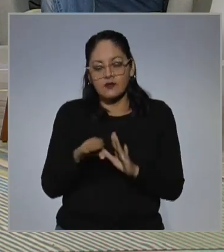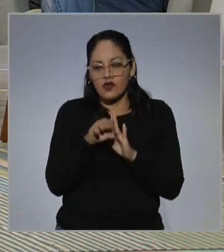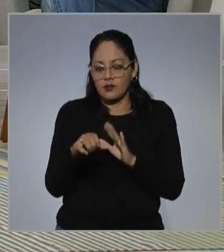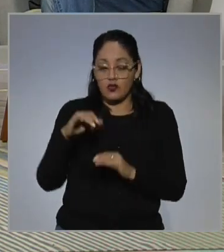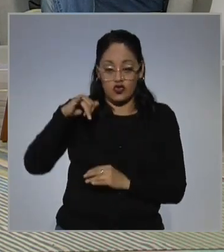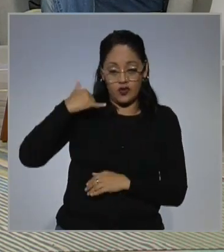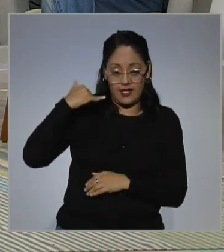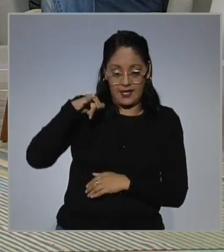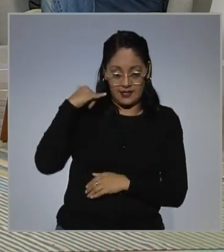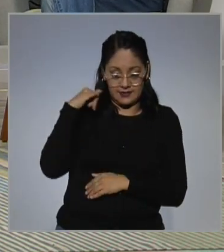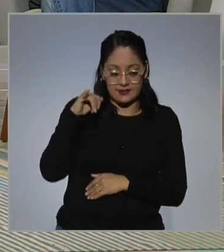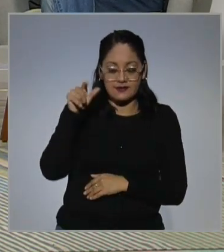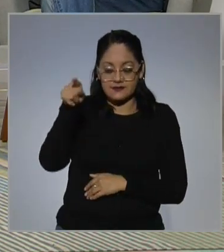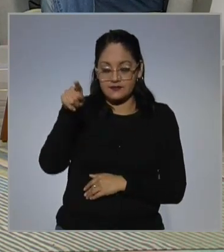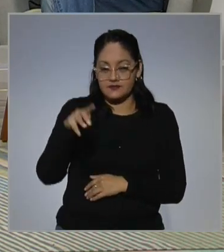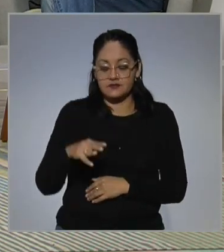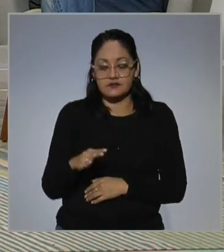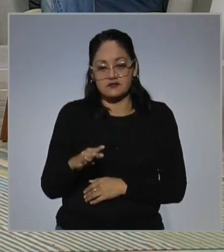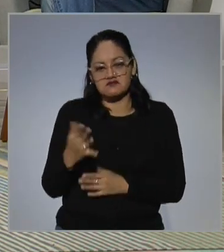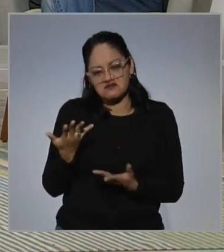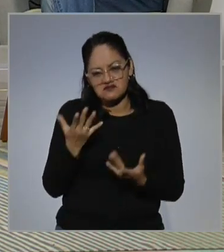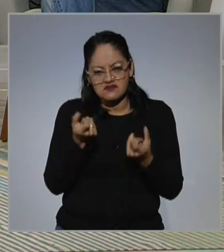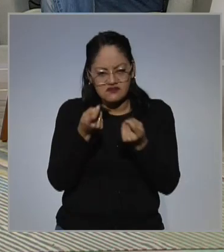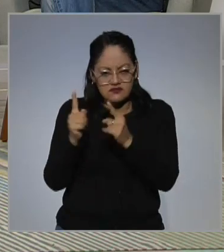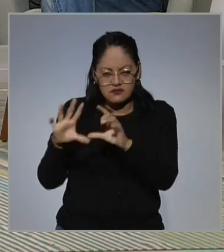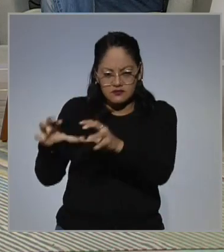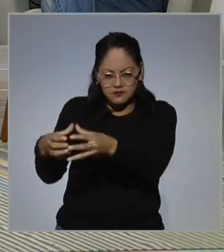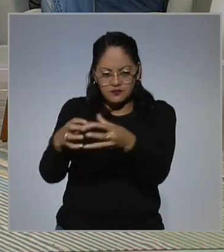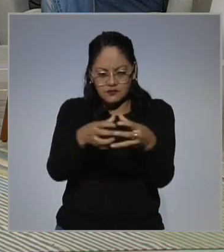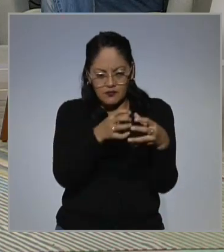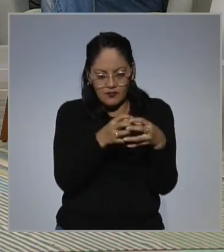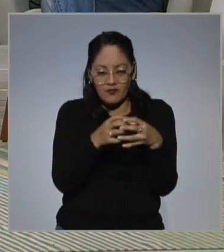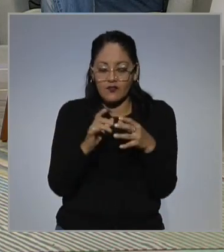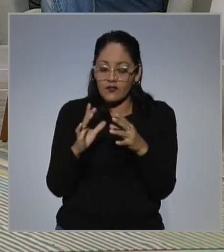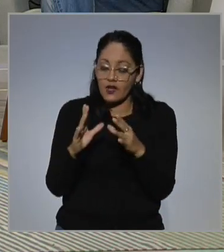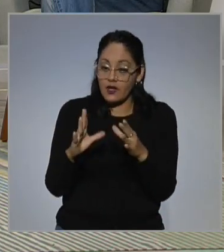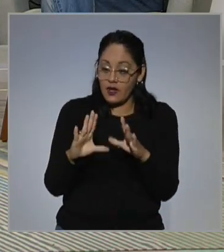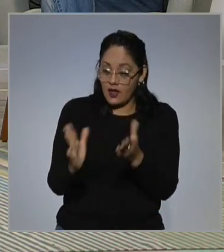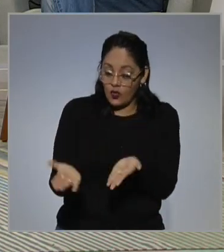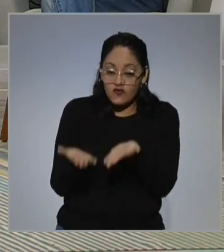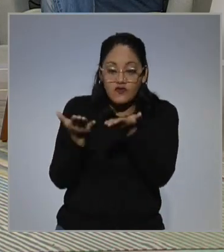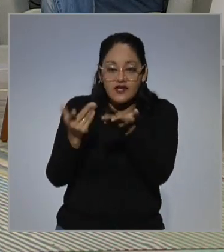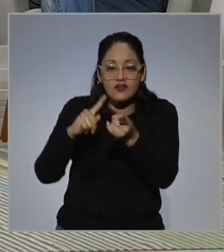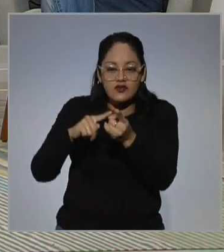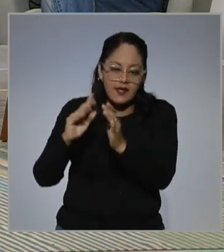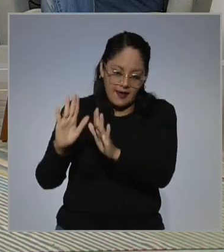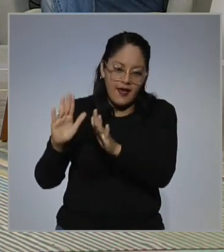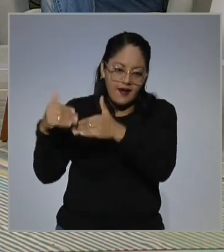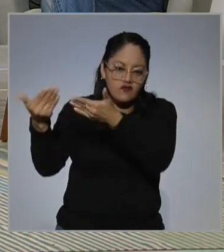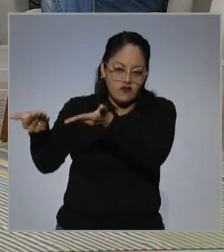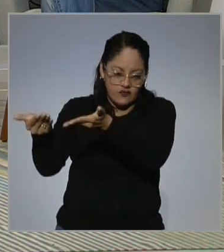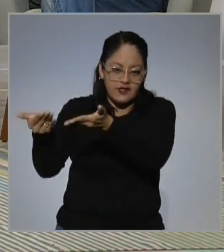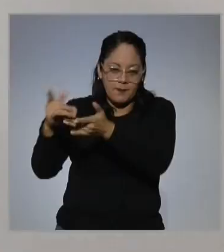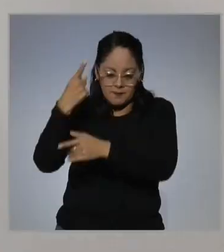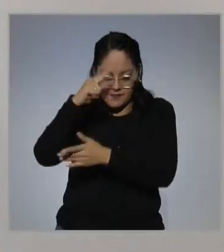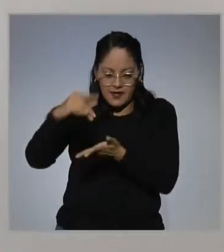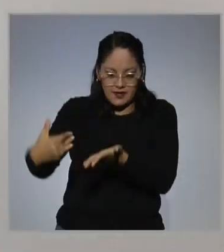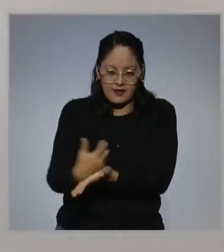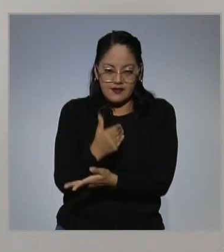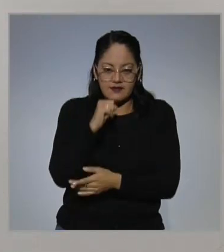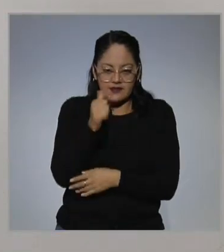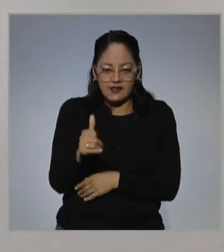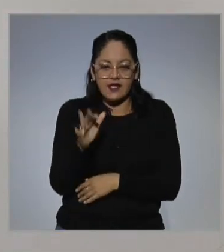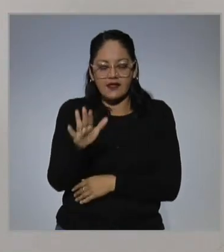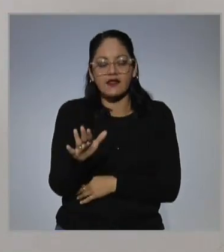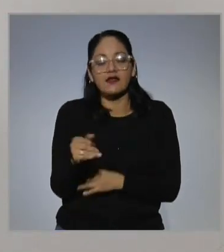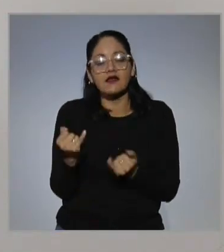de Yucatán, o en algunas comunidades por lo menos, se pone fuera para evitar eso, ¿no? Sin embargo, se le está